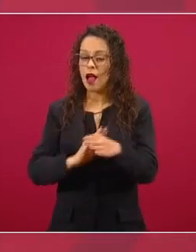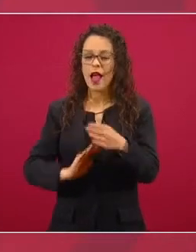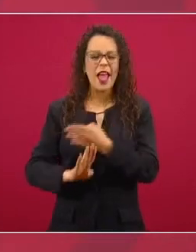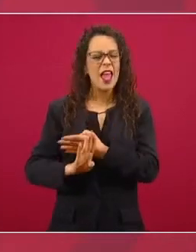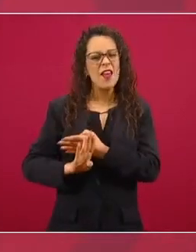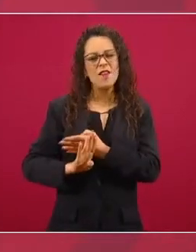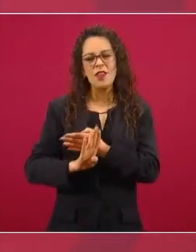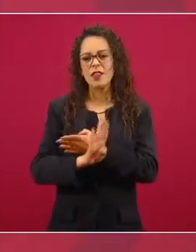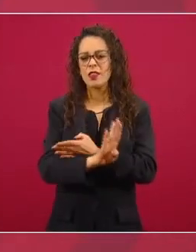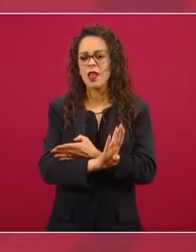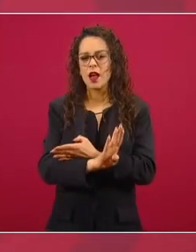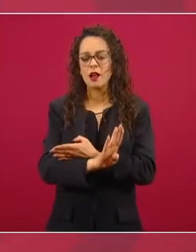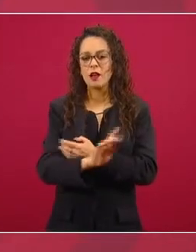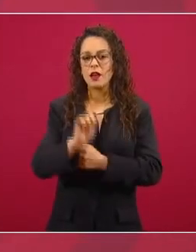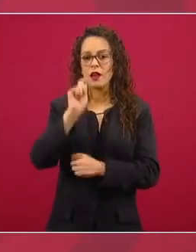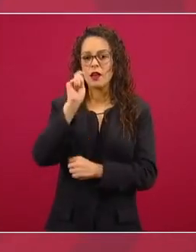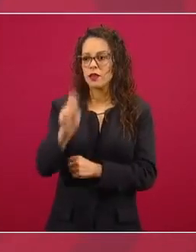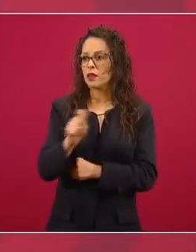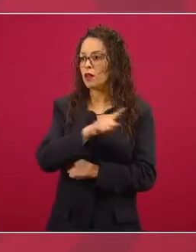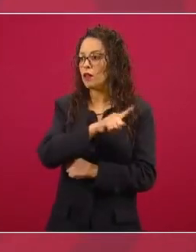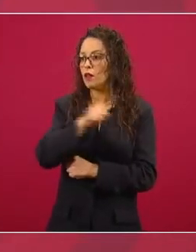un golpeteo